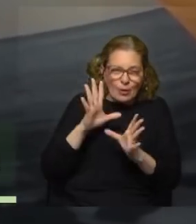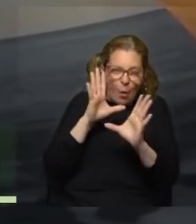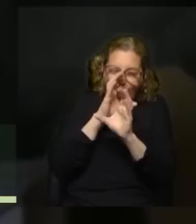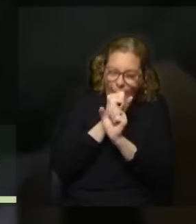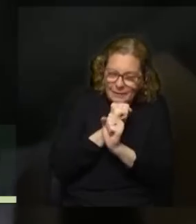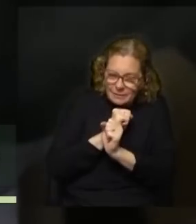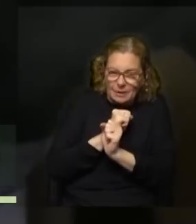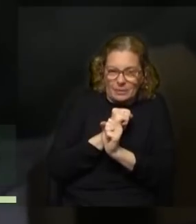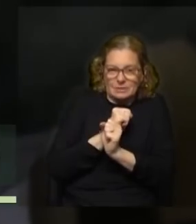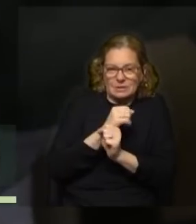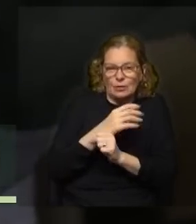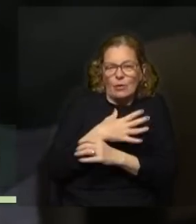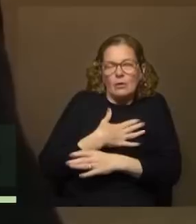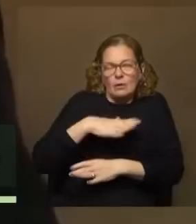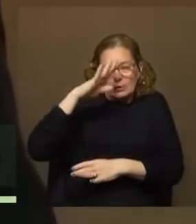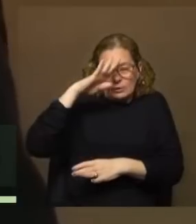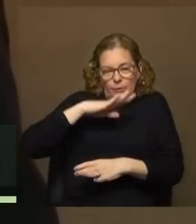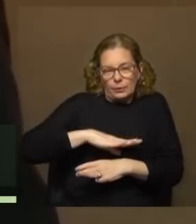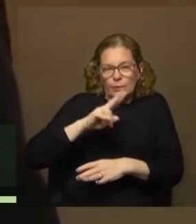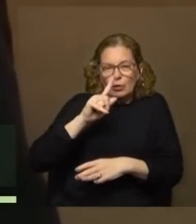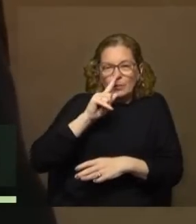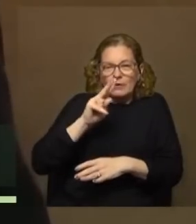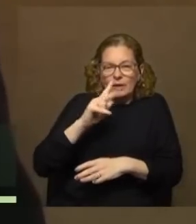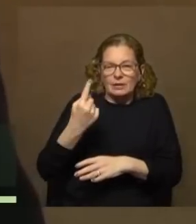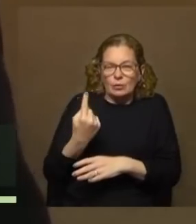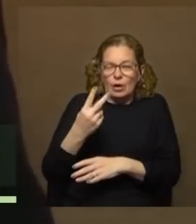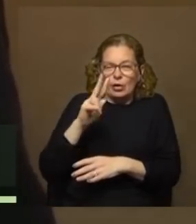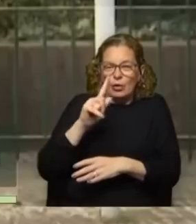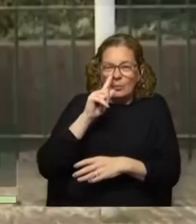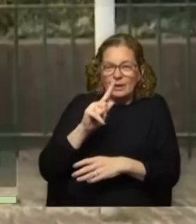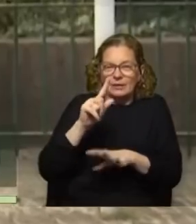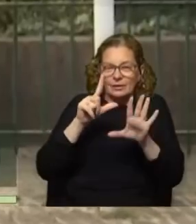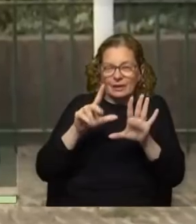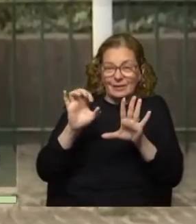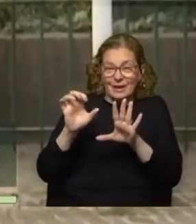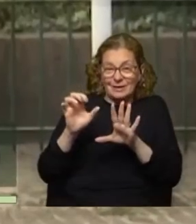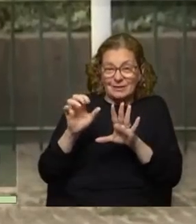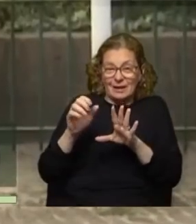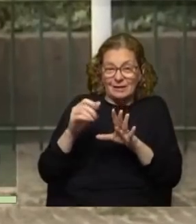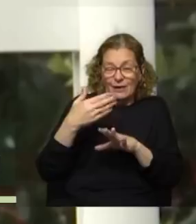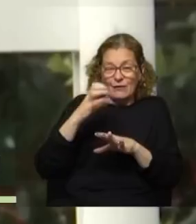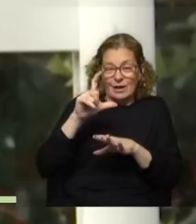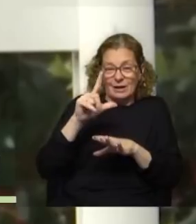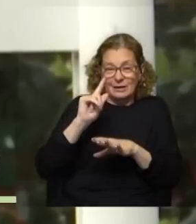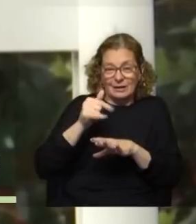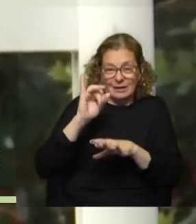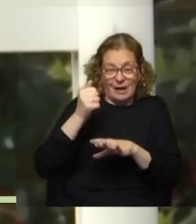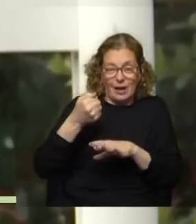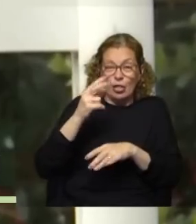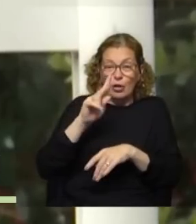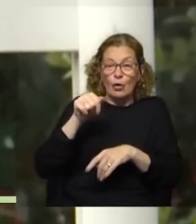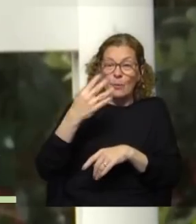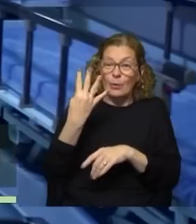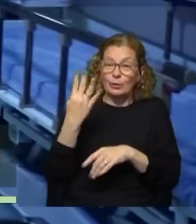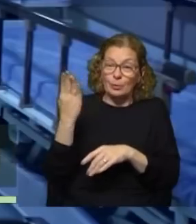que no pueda ser aliviado en 2021 se declararon 2.700 eutanasias en Bélgica el 2,4%